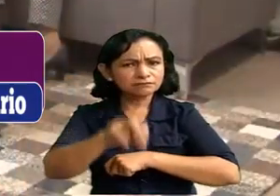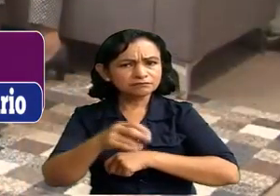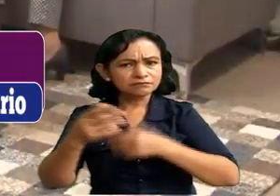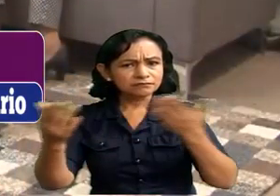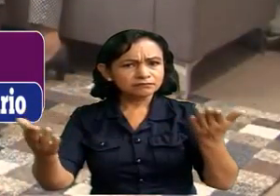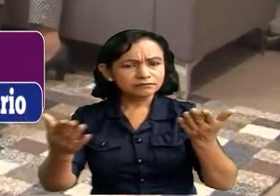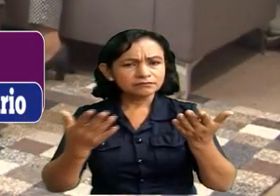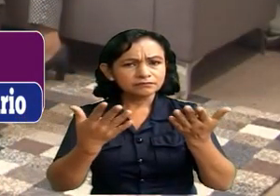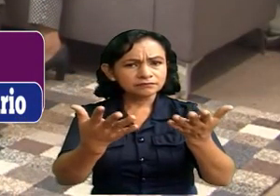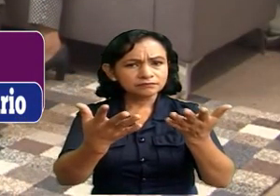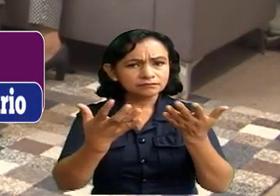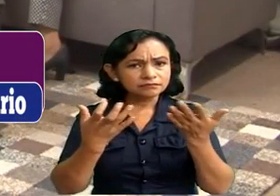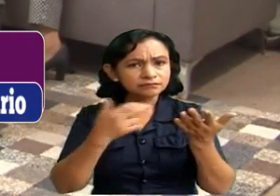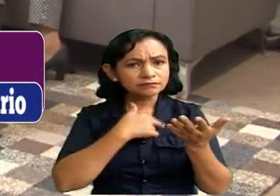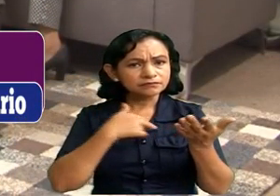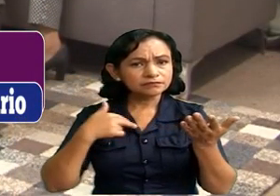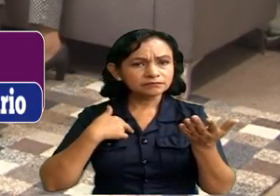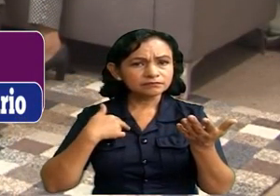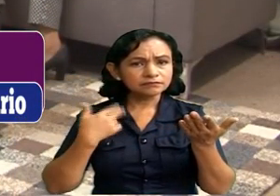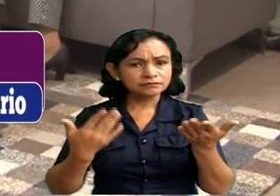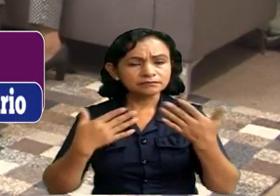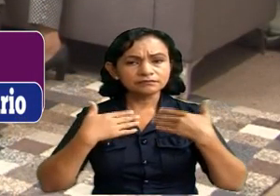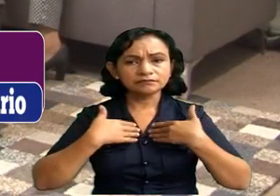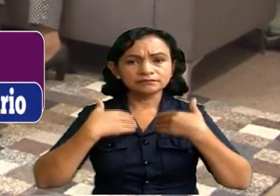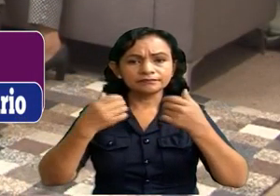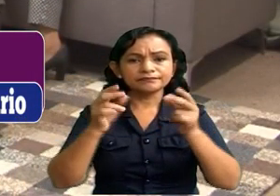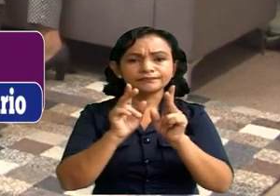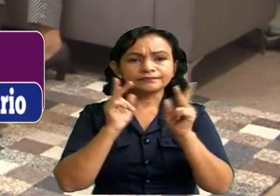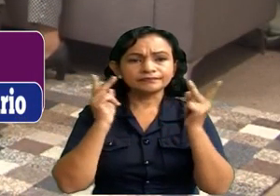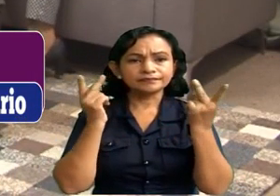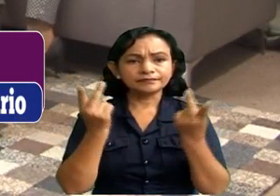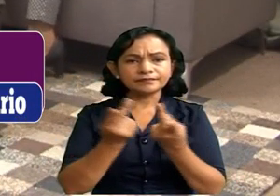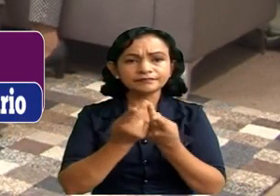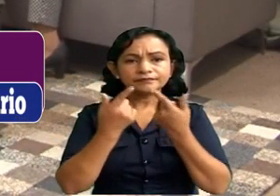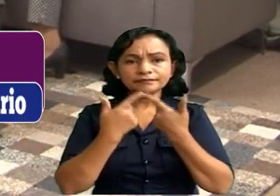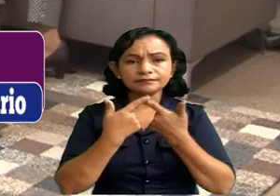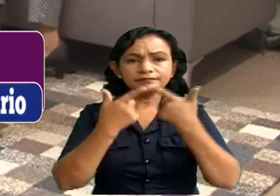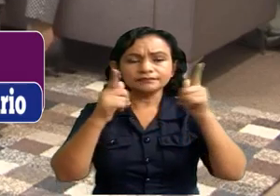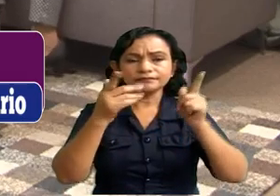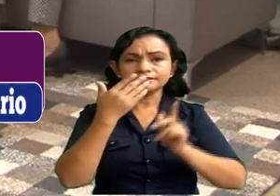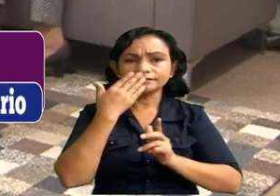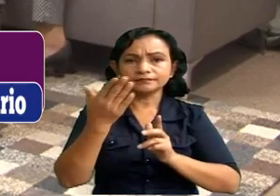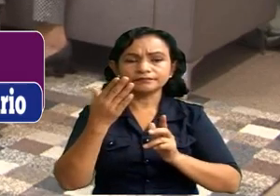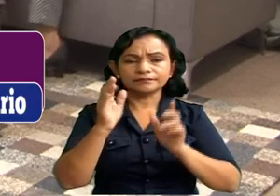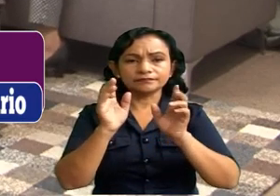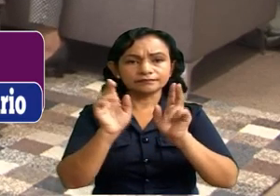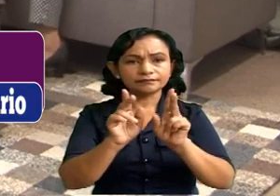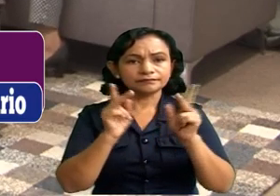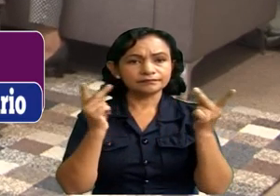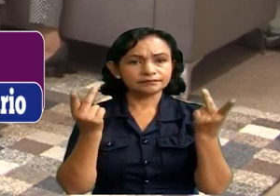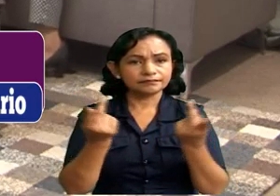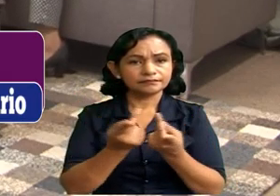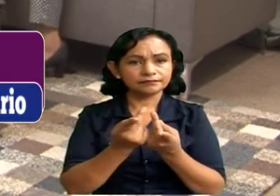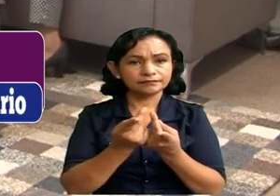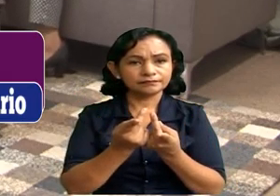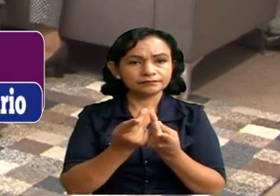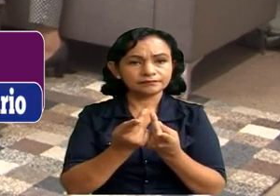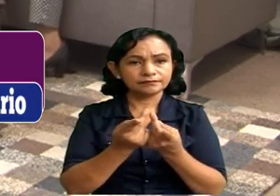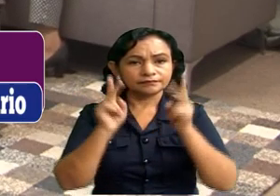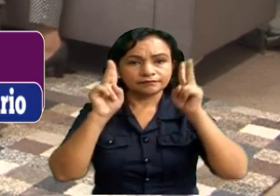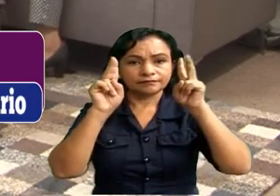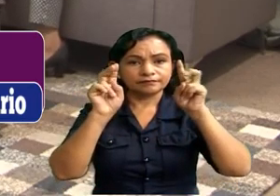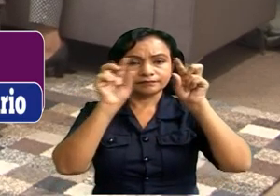lo que nosotros estamos promoviendo es la salud pública y gratuita y de calidad para nuestro pueblo. Pero la gente se queda con el